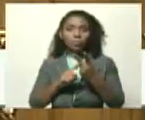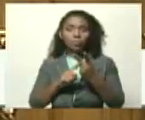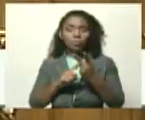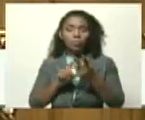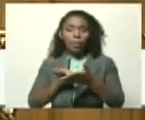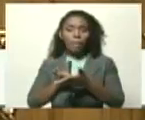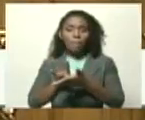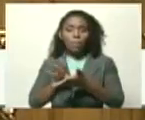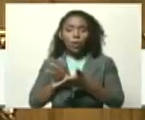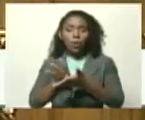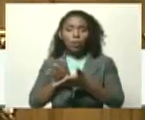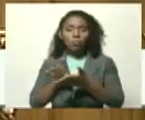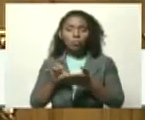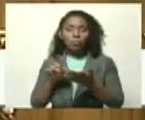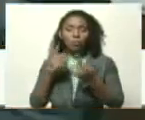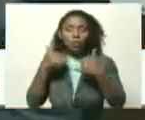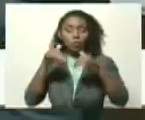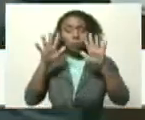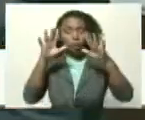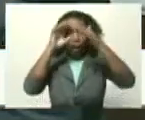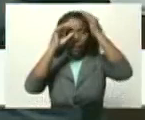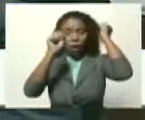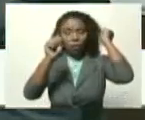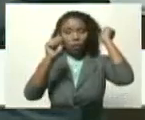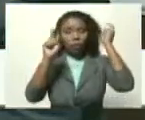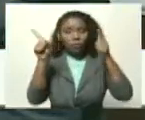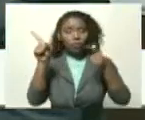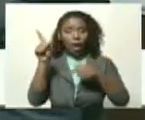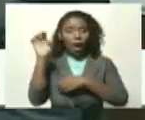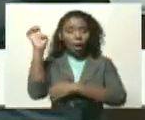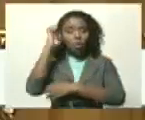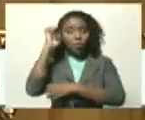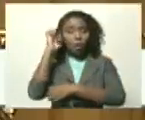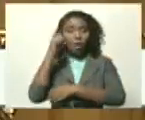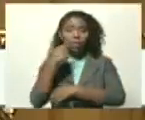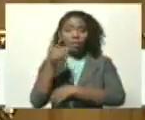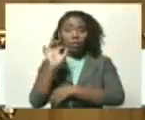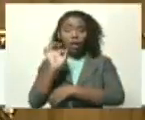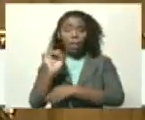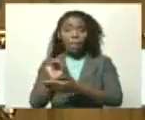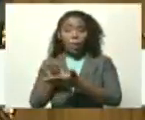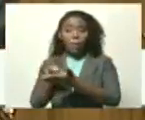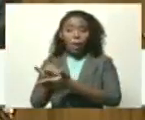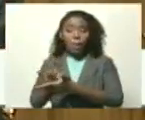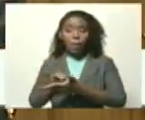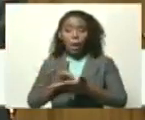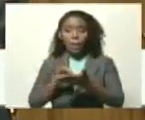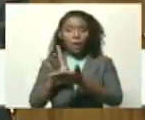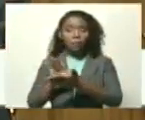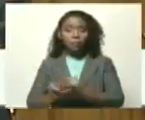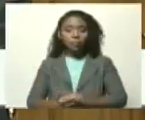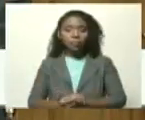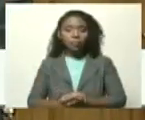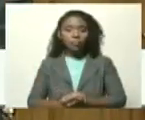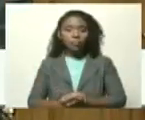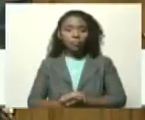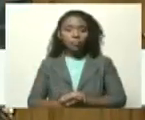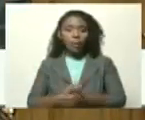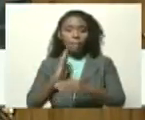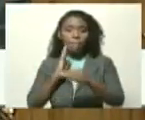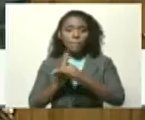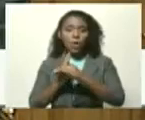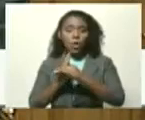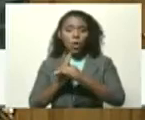Votaron a un pocotón de supuestos embajadores de Narnias en Europa sin decírselo ni avisárselo. Se les congeló el vaso de